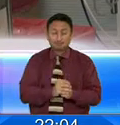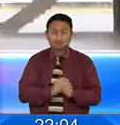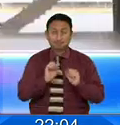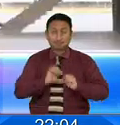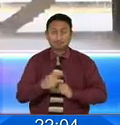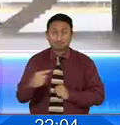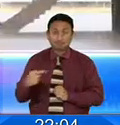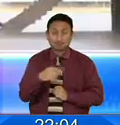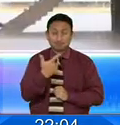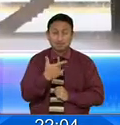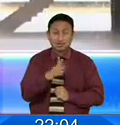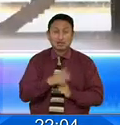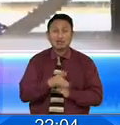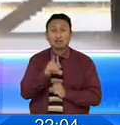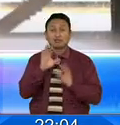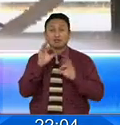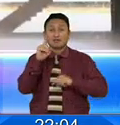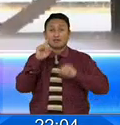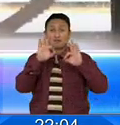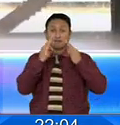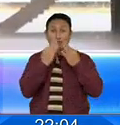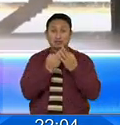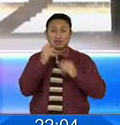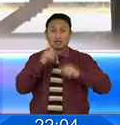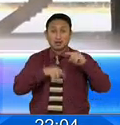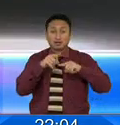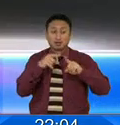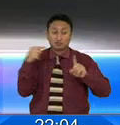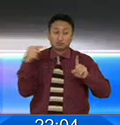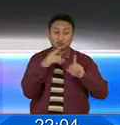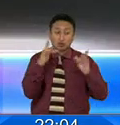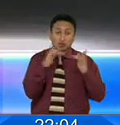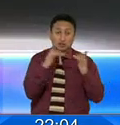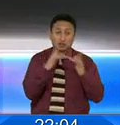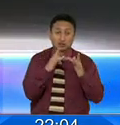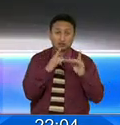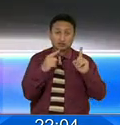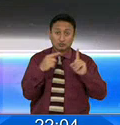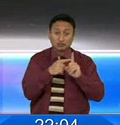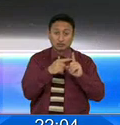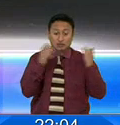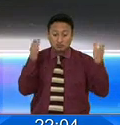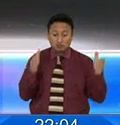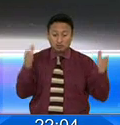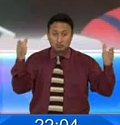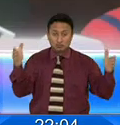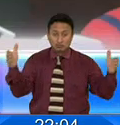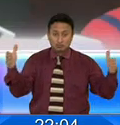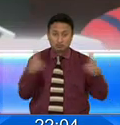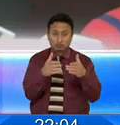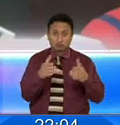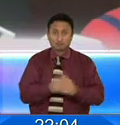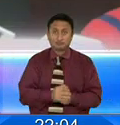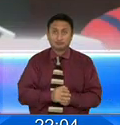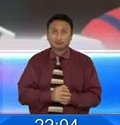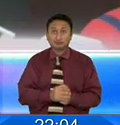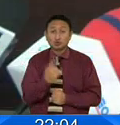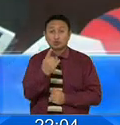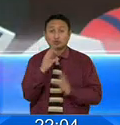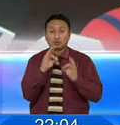los cercos epidemiológicos a las personas que entraron en contacto con los pacientes. No son de una misma